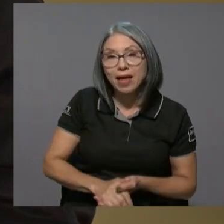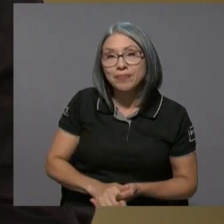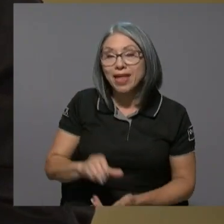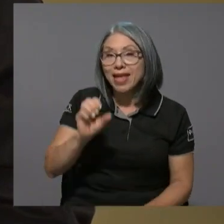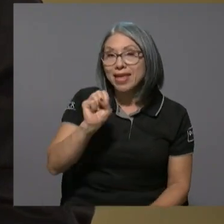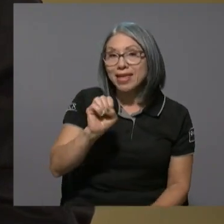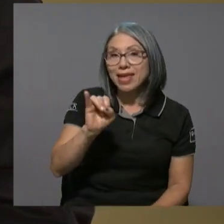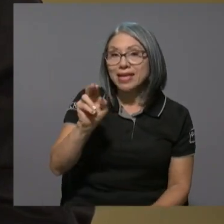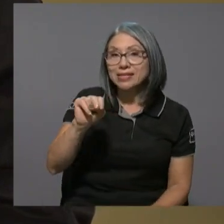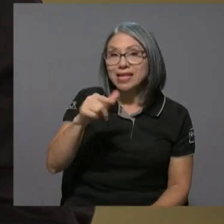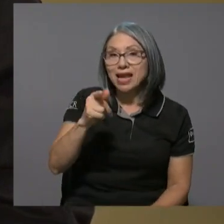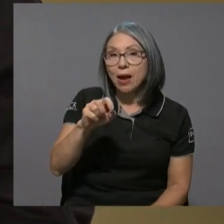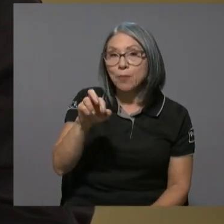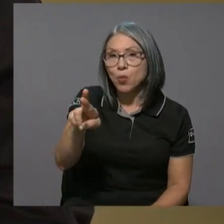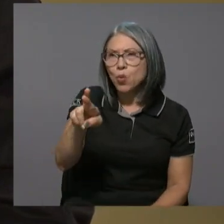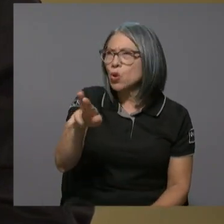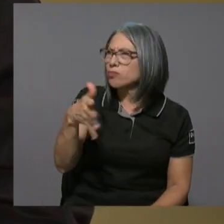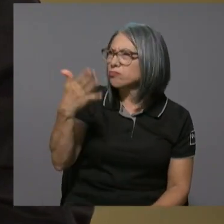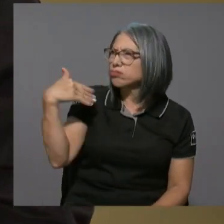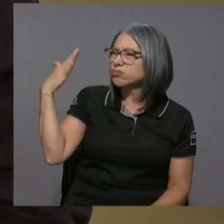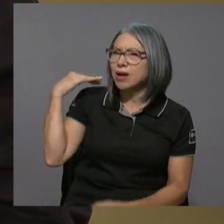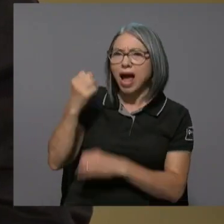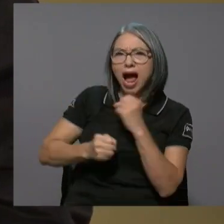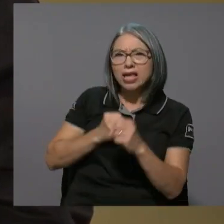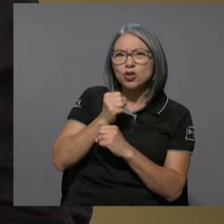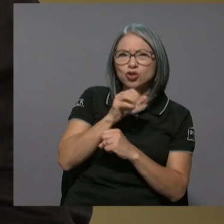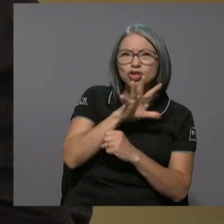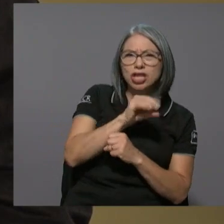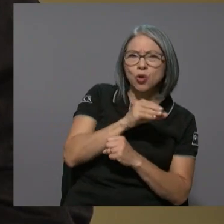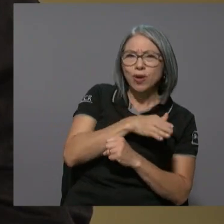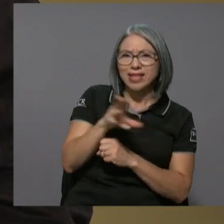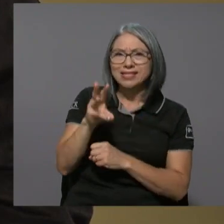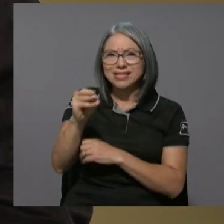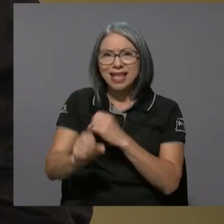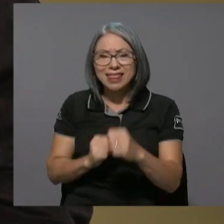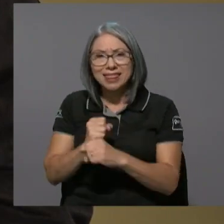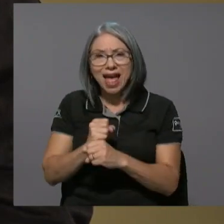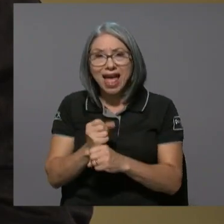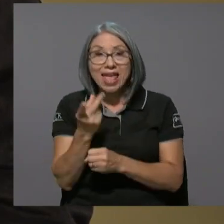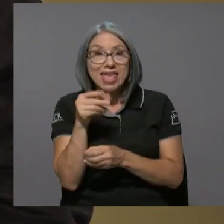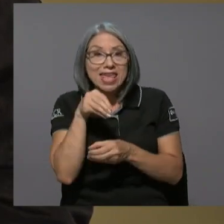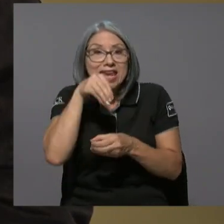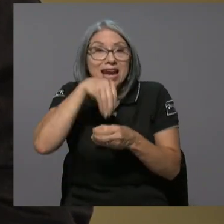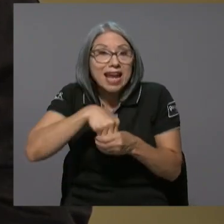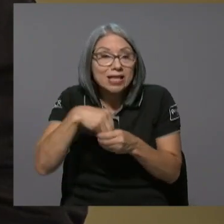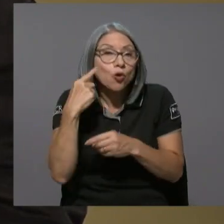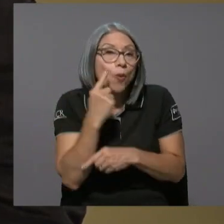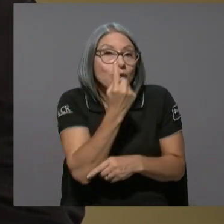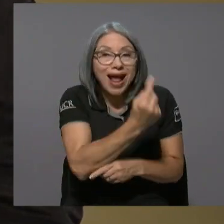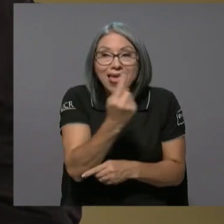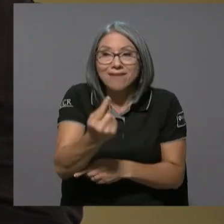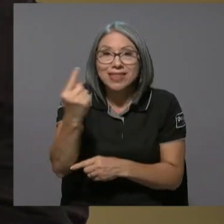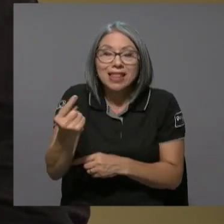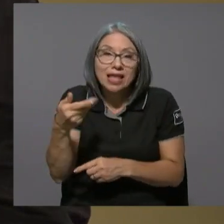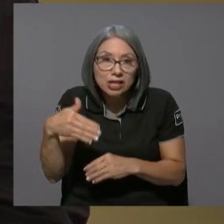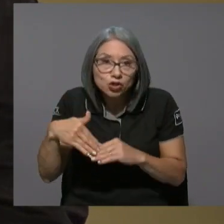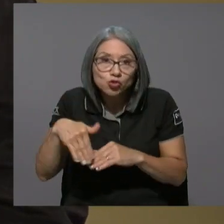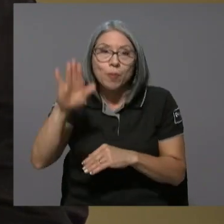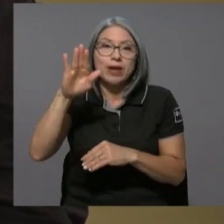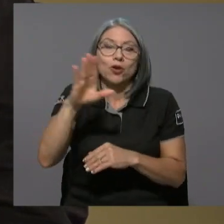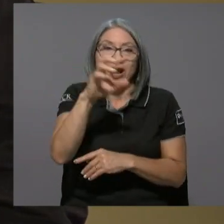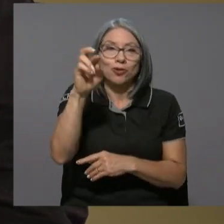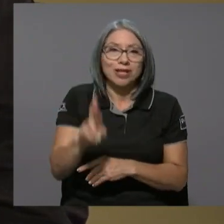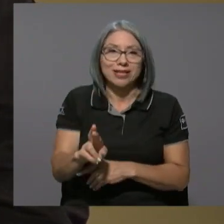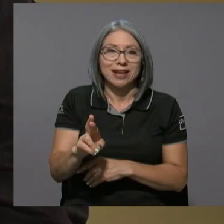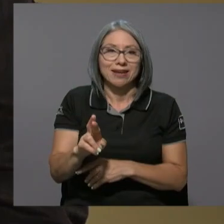Singapur en los años entre 50 y 60 tenía un nivel de ingreso por habitante superior a Costa Rica, ¿verdad? Y bueno, ¿y cómo estamos ahora,